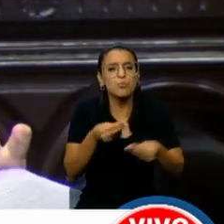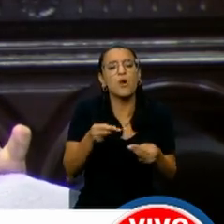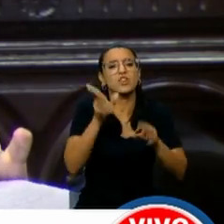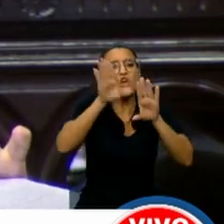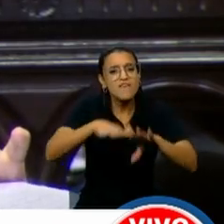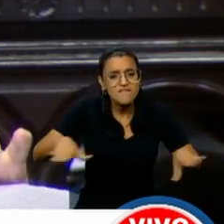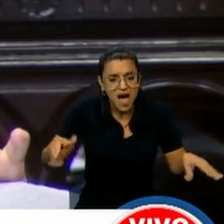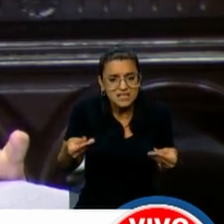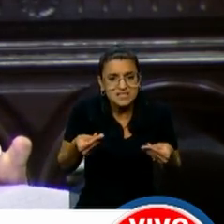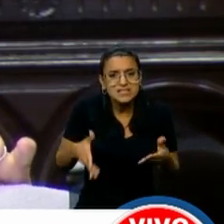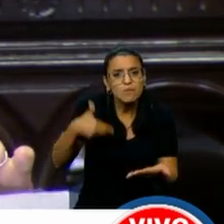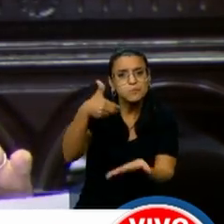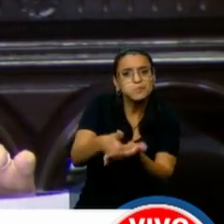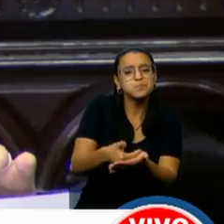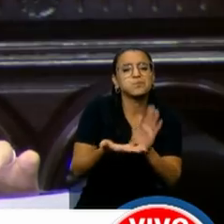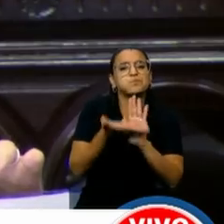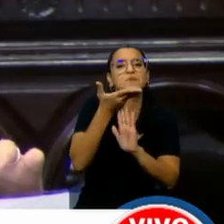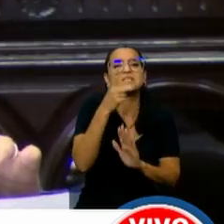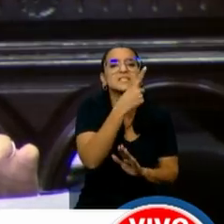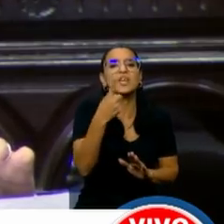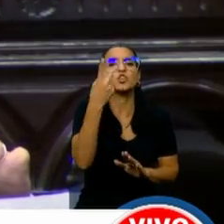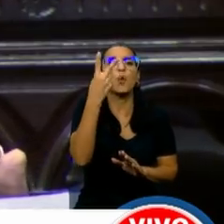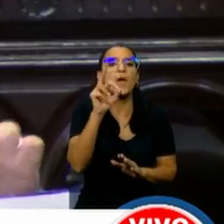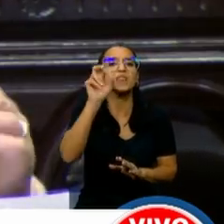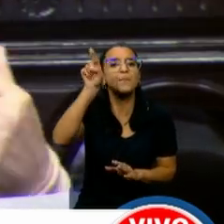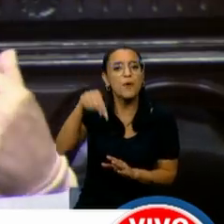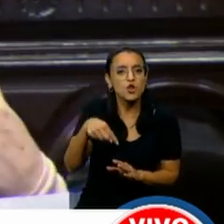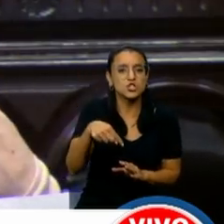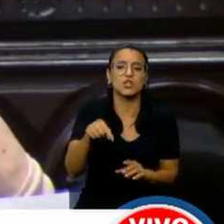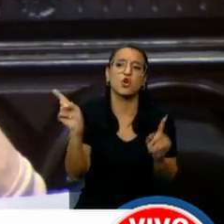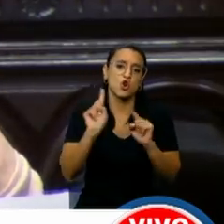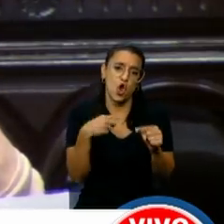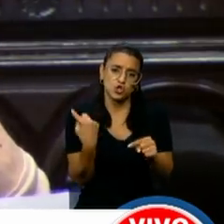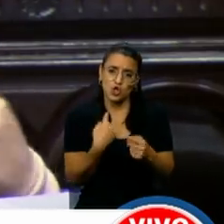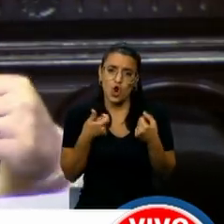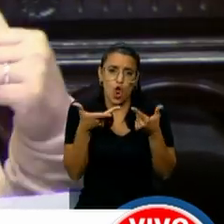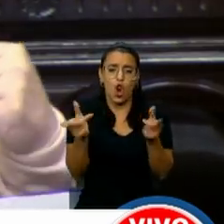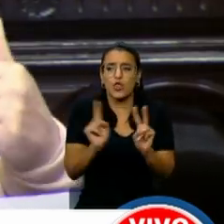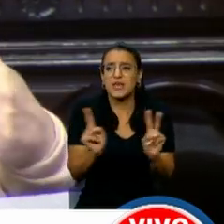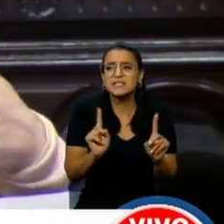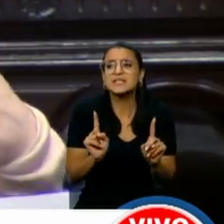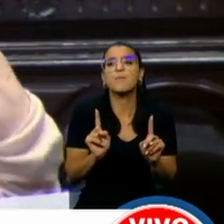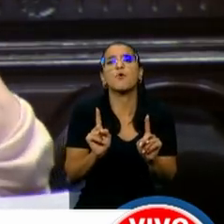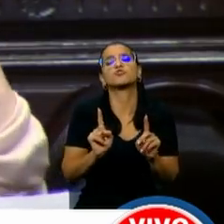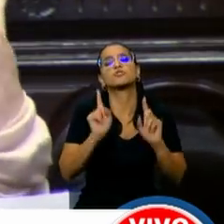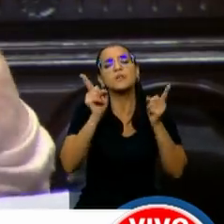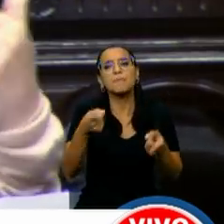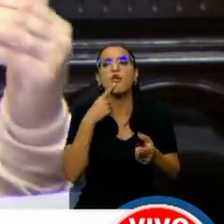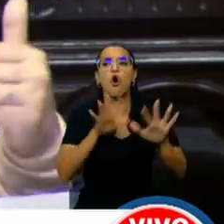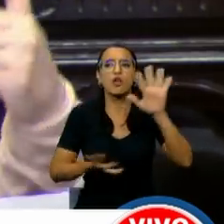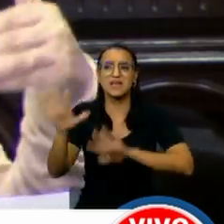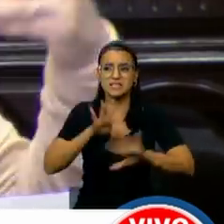la infancia se ha incrementado más de un 120 por ciento lo digo no lo decimos nosotros es decir lo dice también una